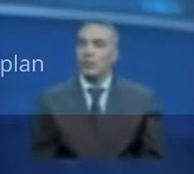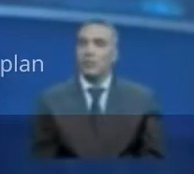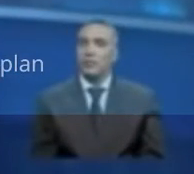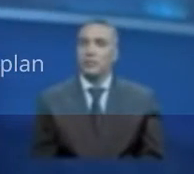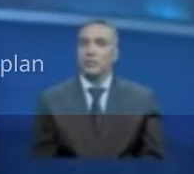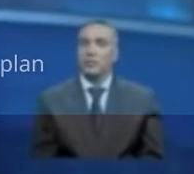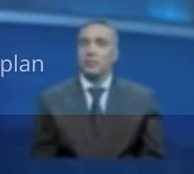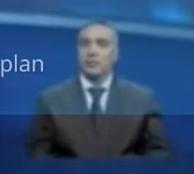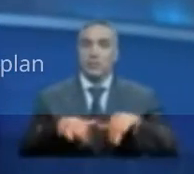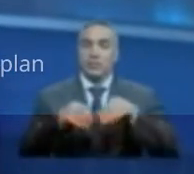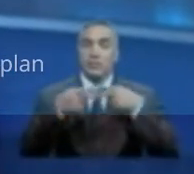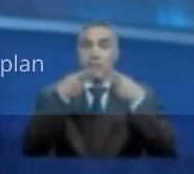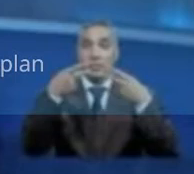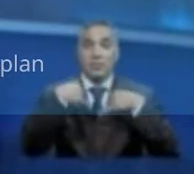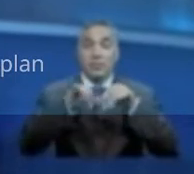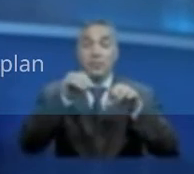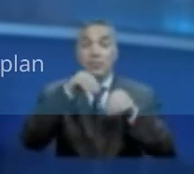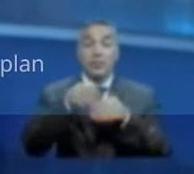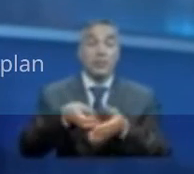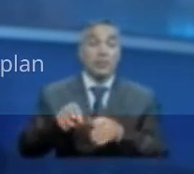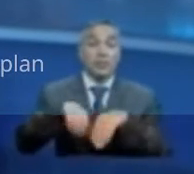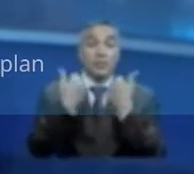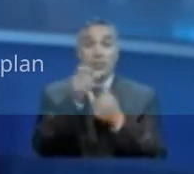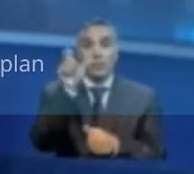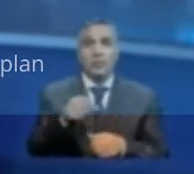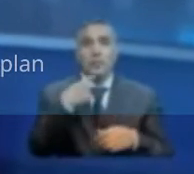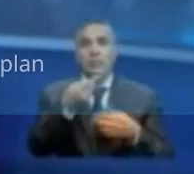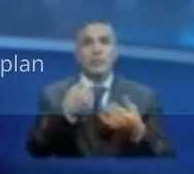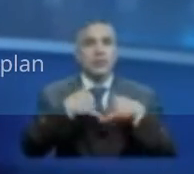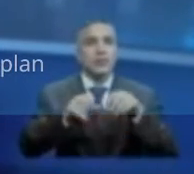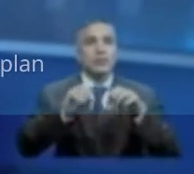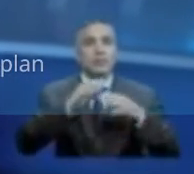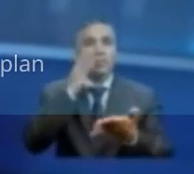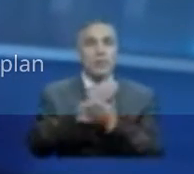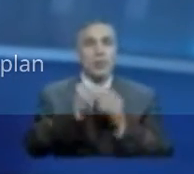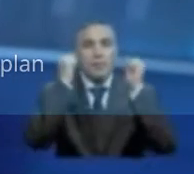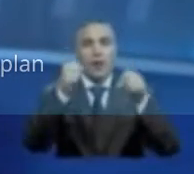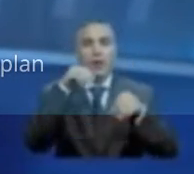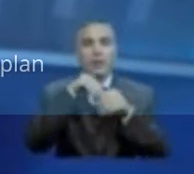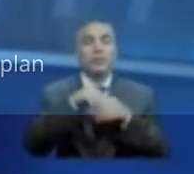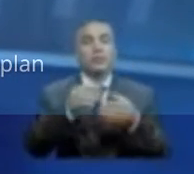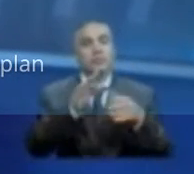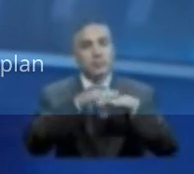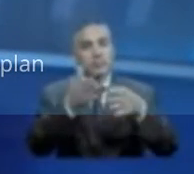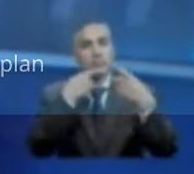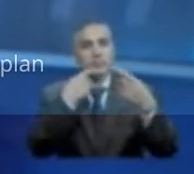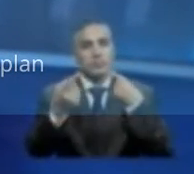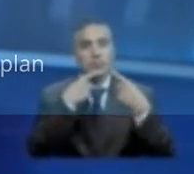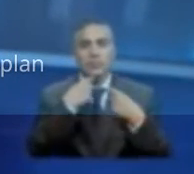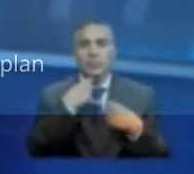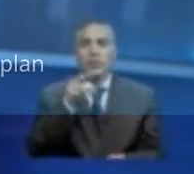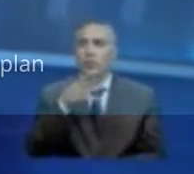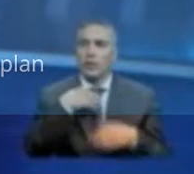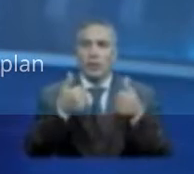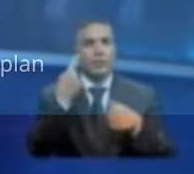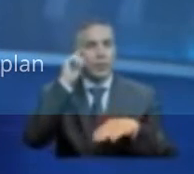Seguimos informando, amigos, atención, porque asambleístas cuestionan a quienes insisten en paralizar al país. Llaman al diálogo y dicen que no es